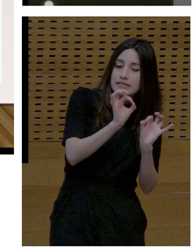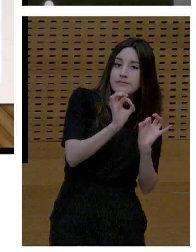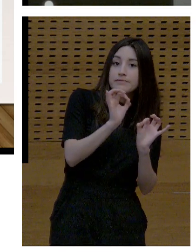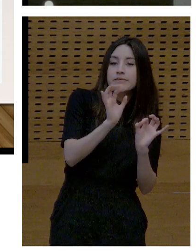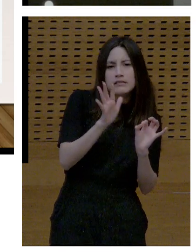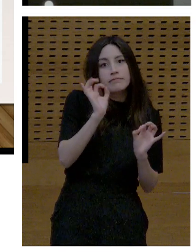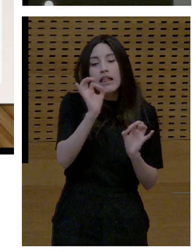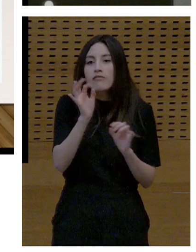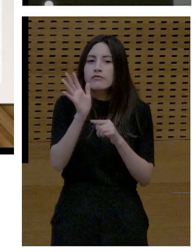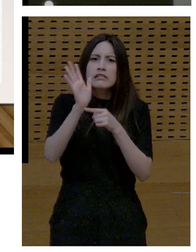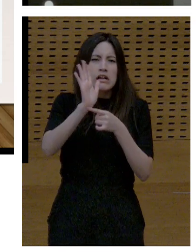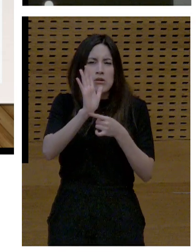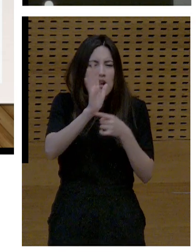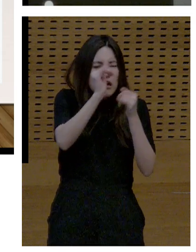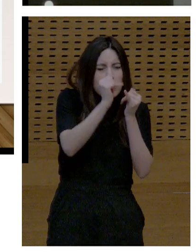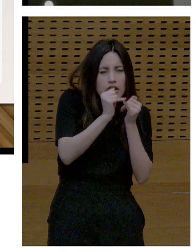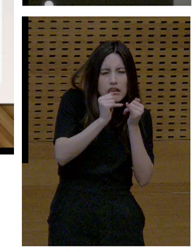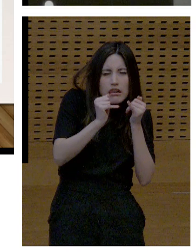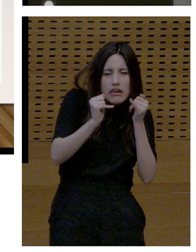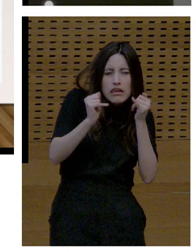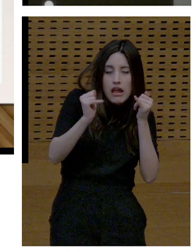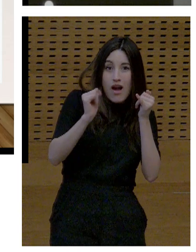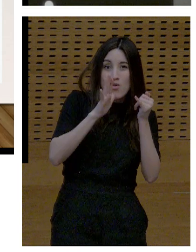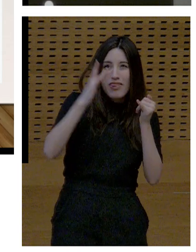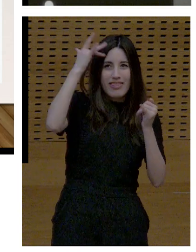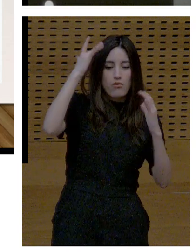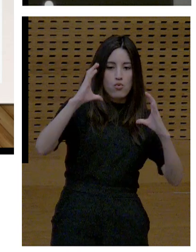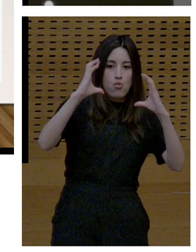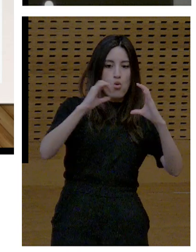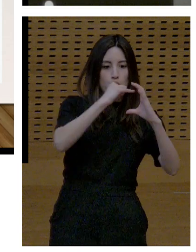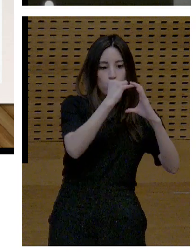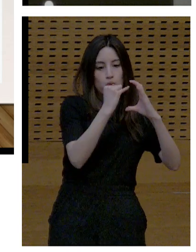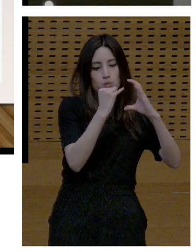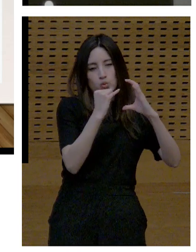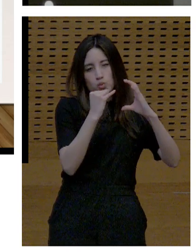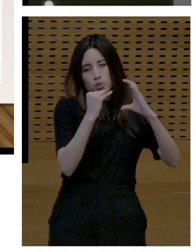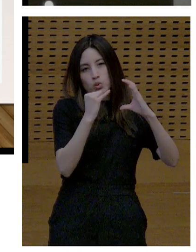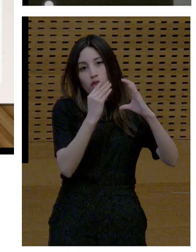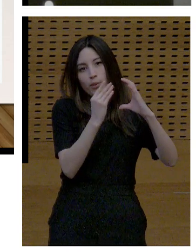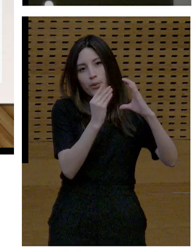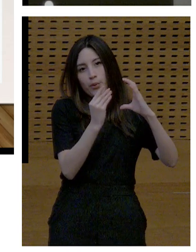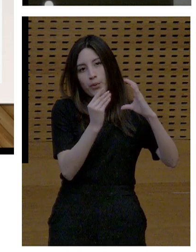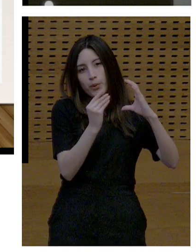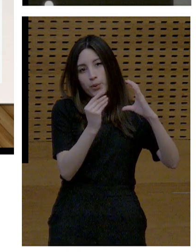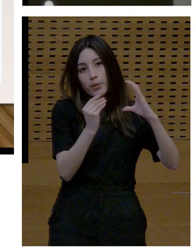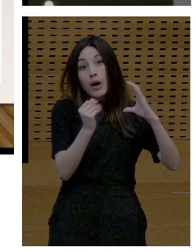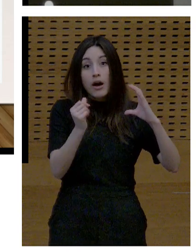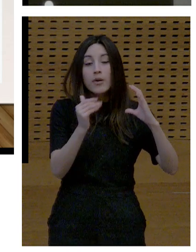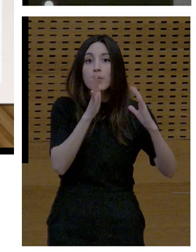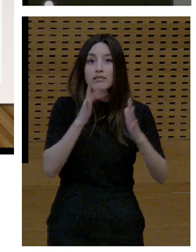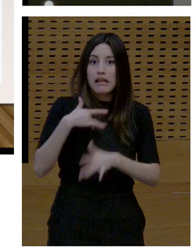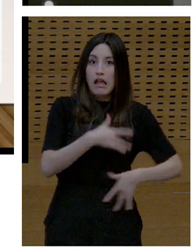es larga, llega hasta la parte profunda, pero se va perdiendo. Cuando los síntomas de la enfermedad